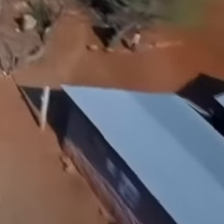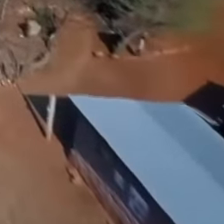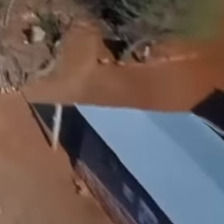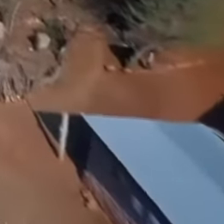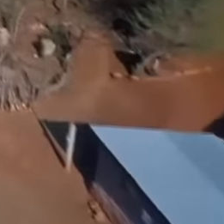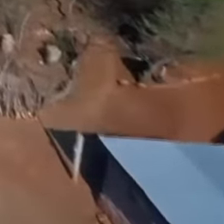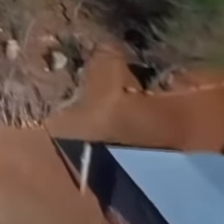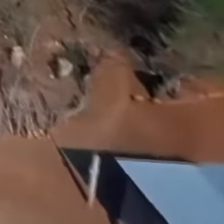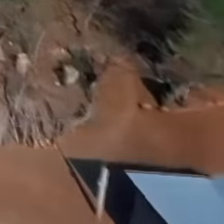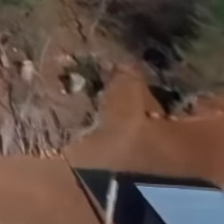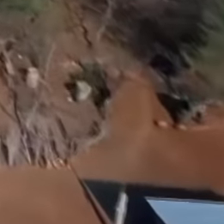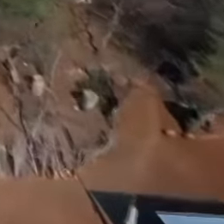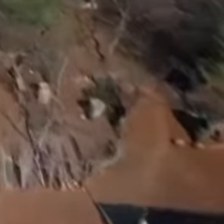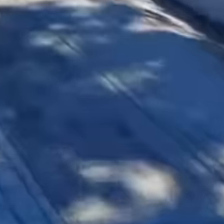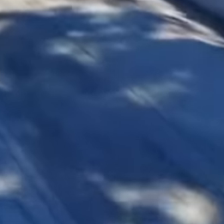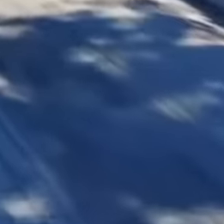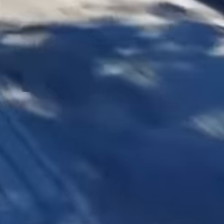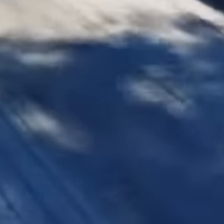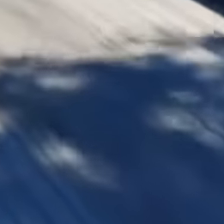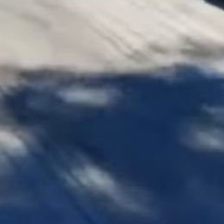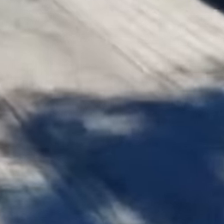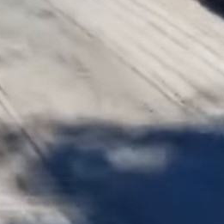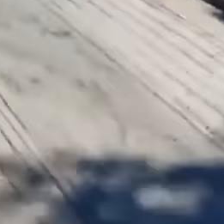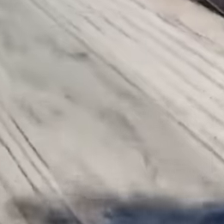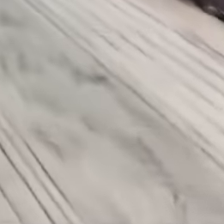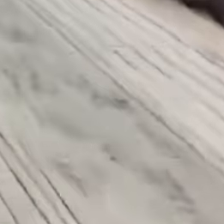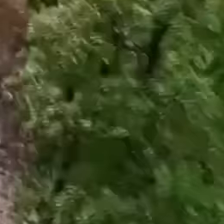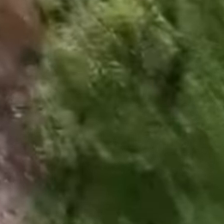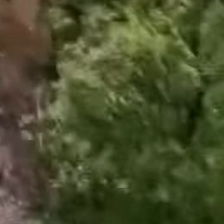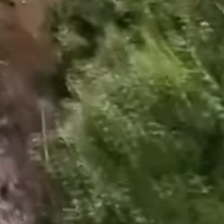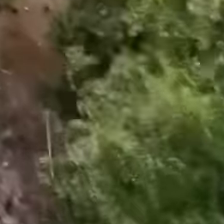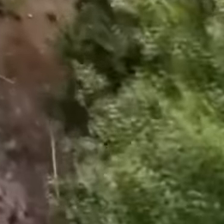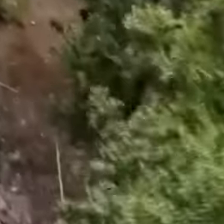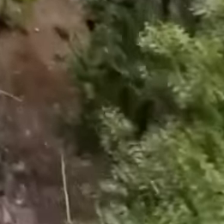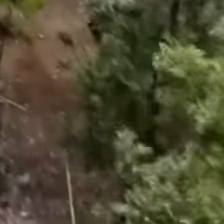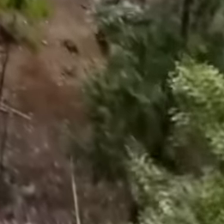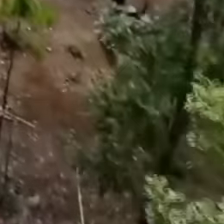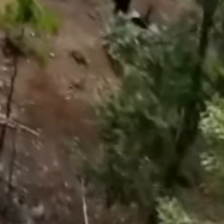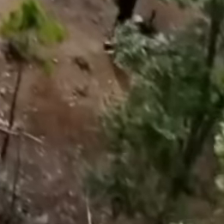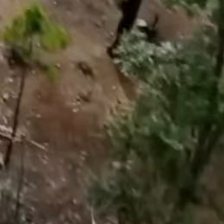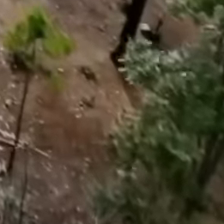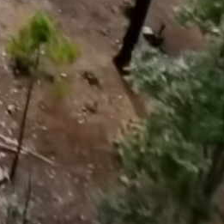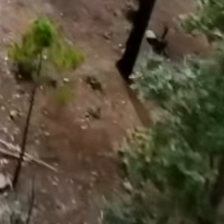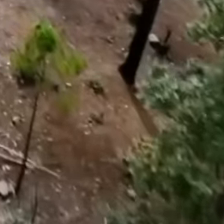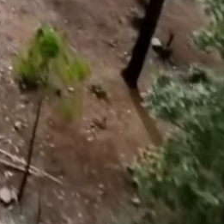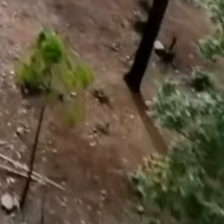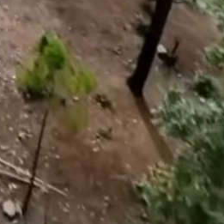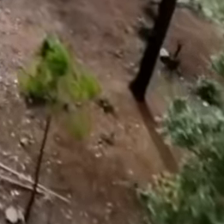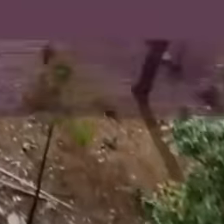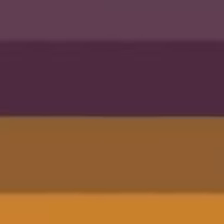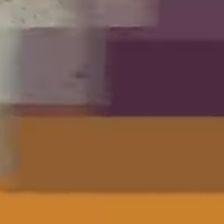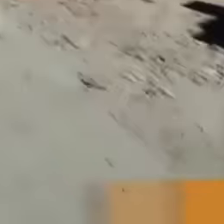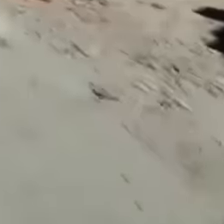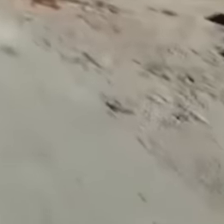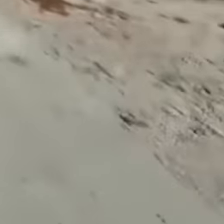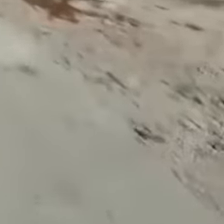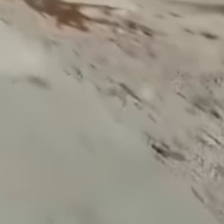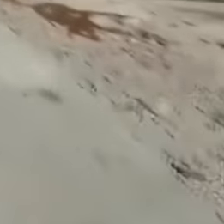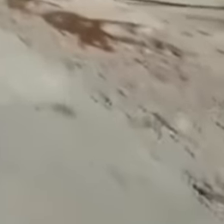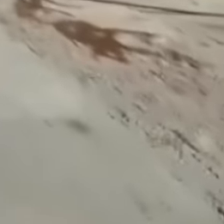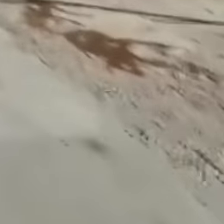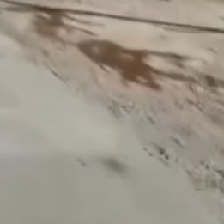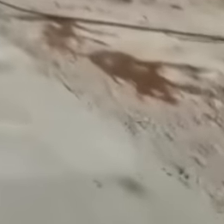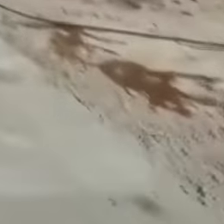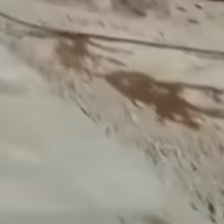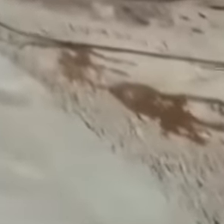beneficiado a los estados de Chihuahua, Durango, Guerrero, Hidalgo, Nayarit, Oaxaca, Puebla, Sonora, Tlaxcala y Veracruz. Al